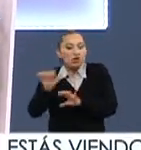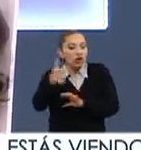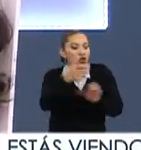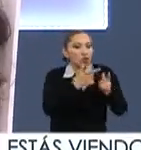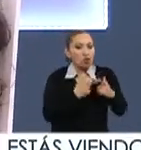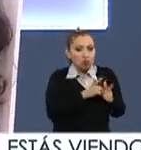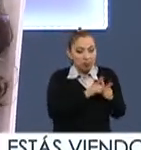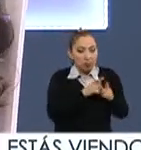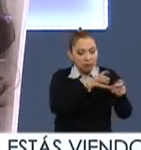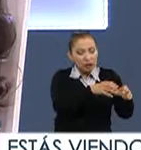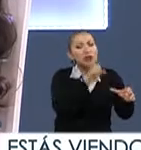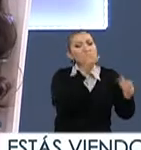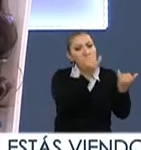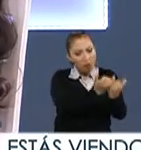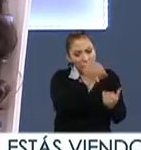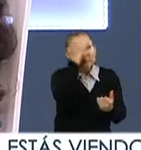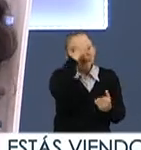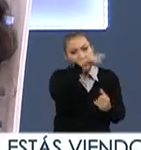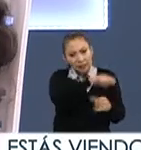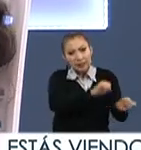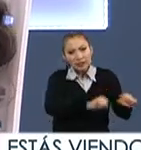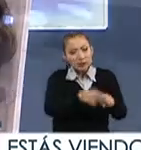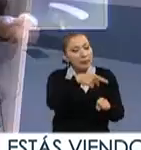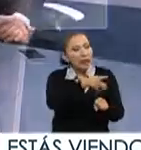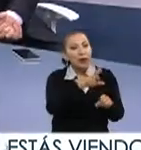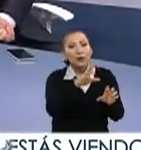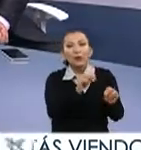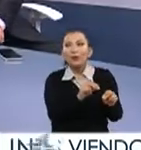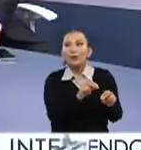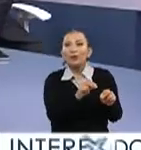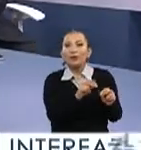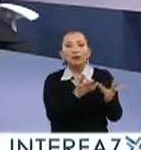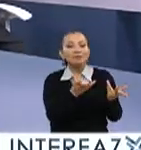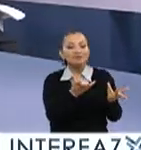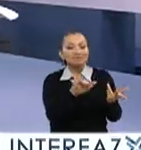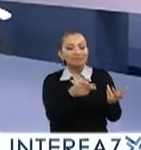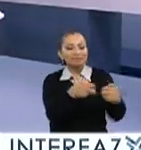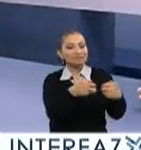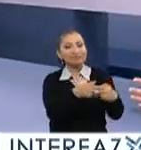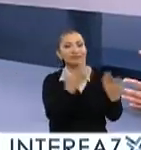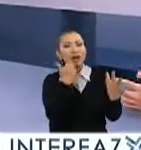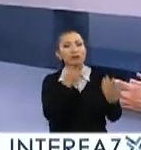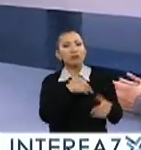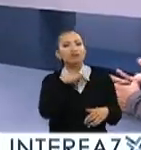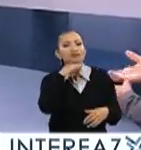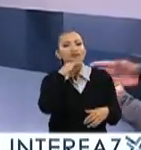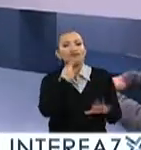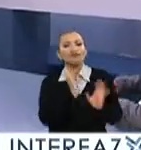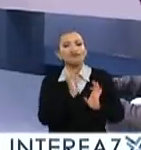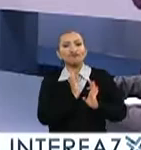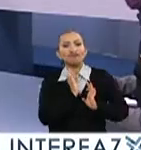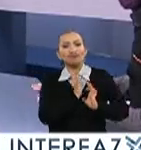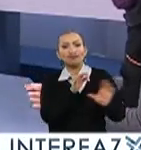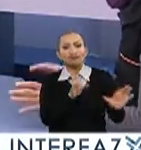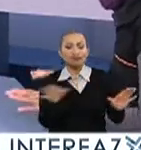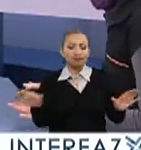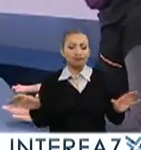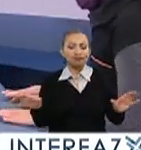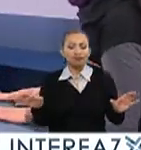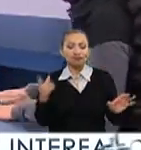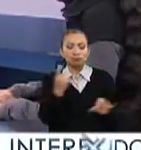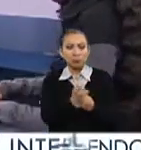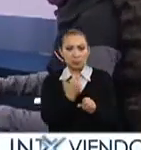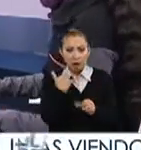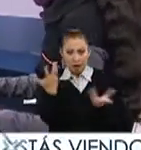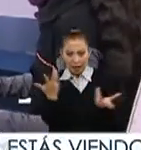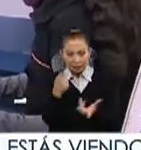personas que también vivió el evento, pero que no tiene un estrés postraumático. Claro. Primero lo